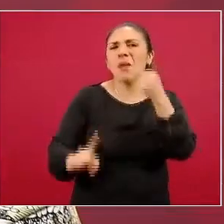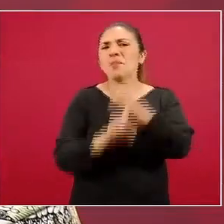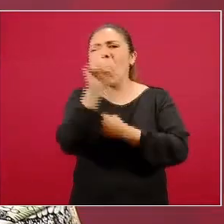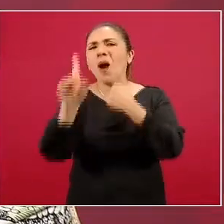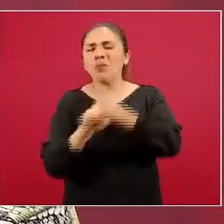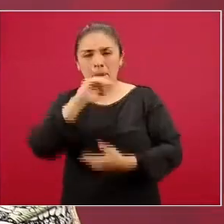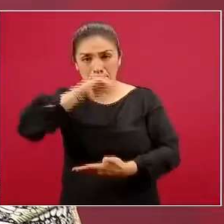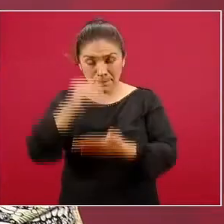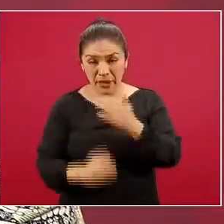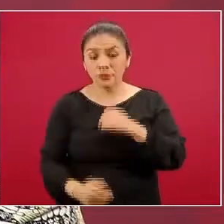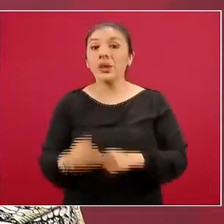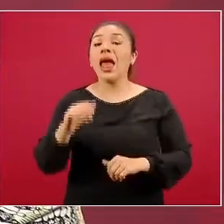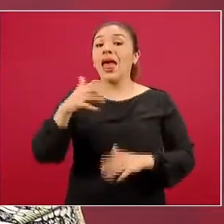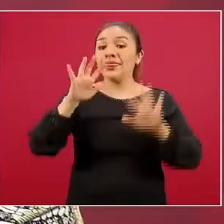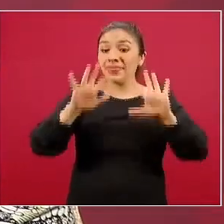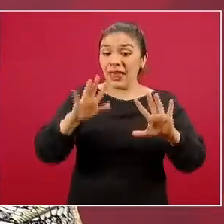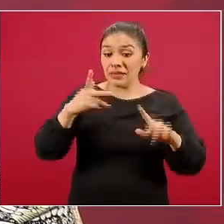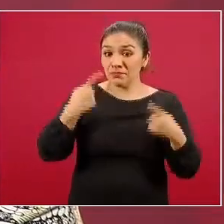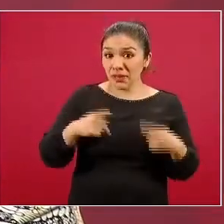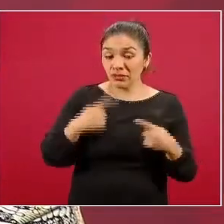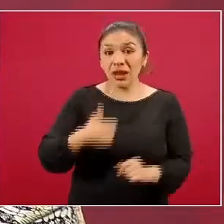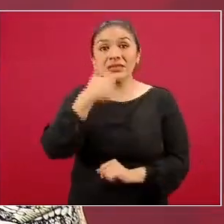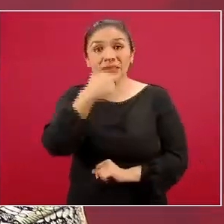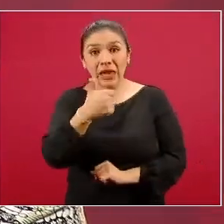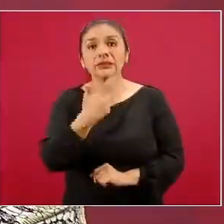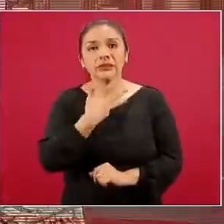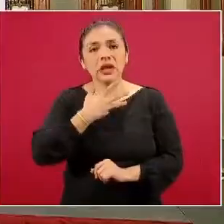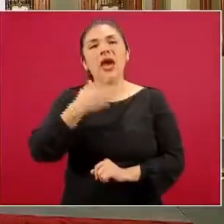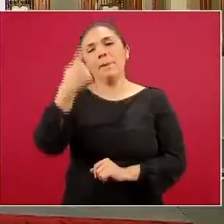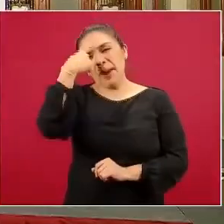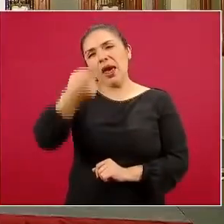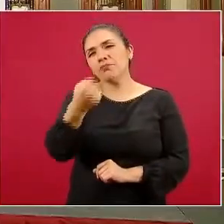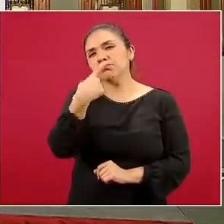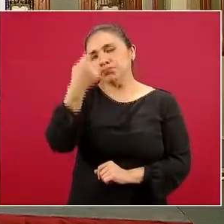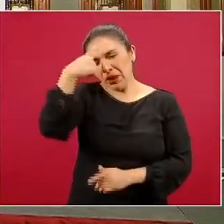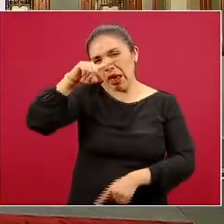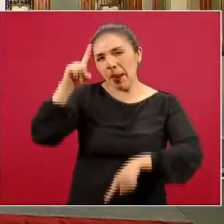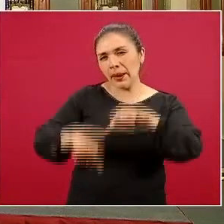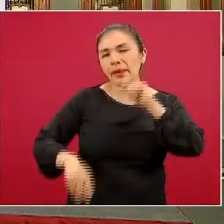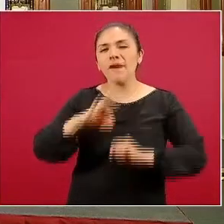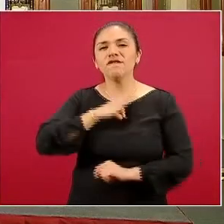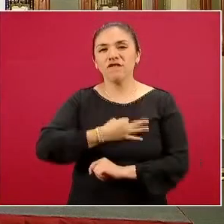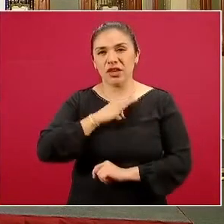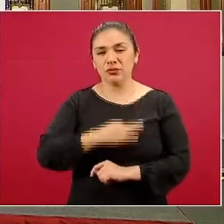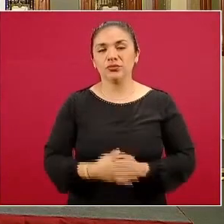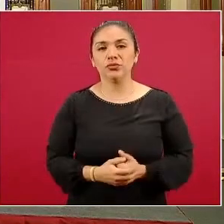de cada 10 personas se encuentran con supresión viral. Si me pasas la siguiente, por favor.